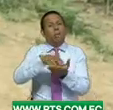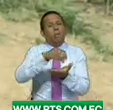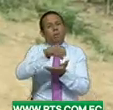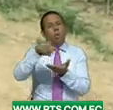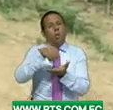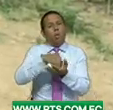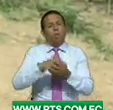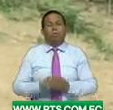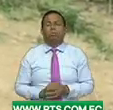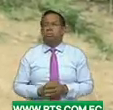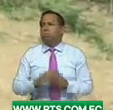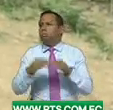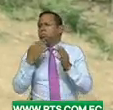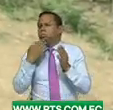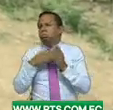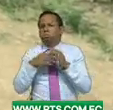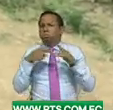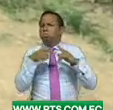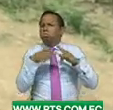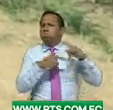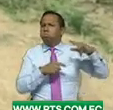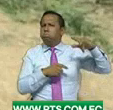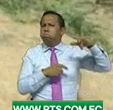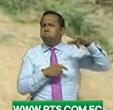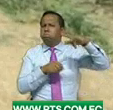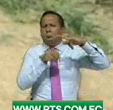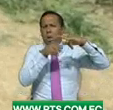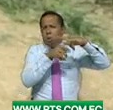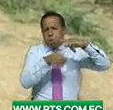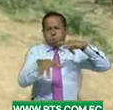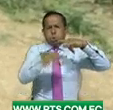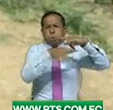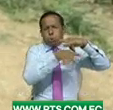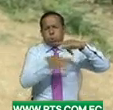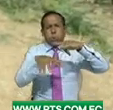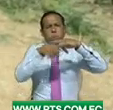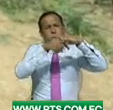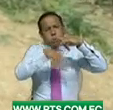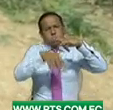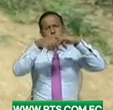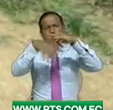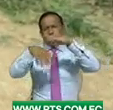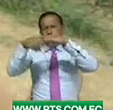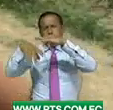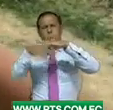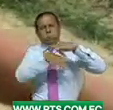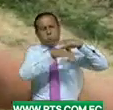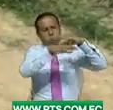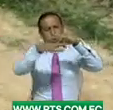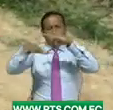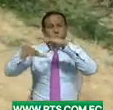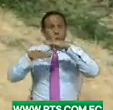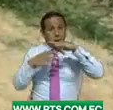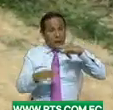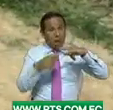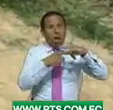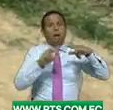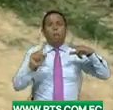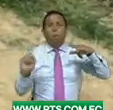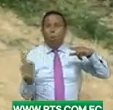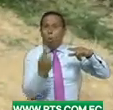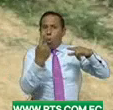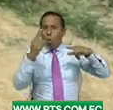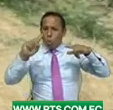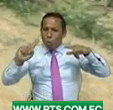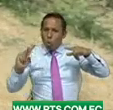avioneta estaba normalmente fumigando, dio dos vueltas, a la tercera vuelta ya como que se dio media vuelta y al momento el